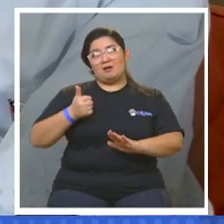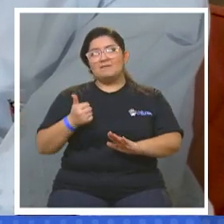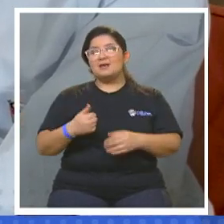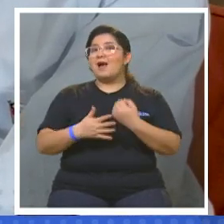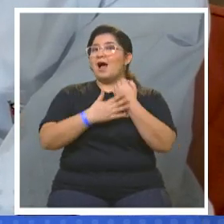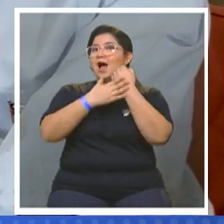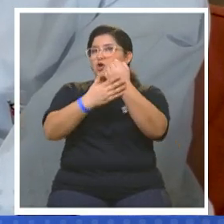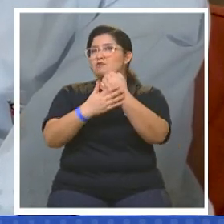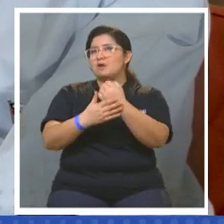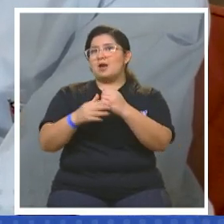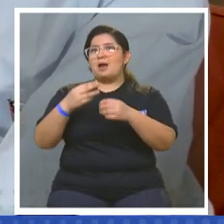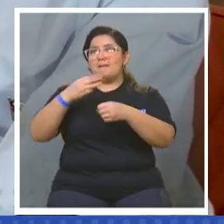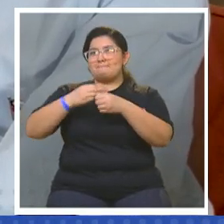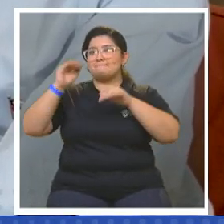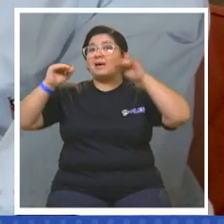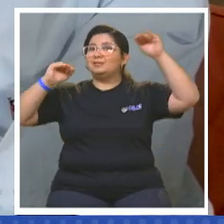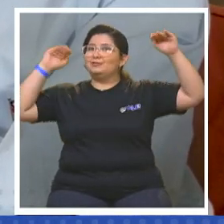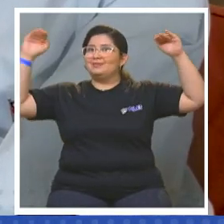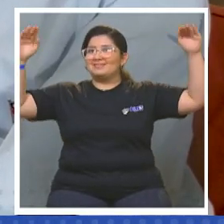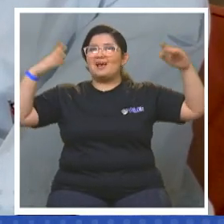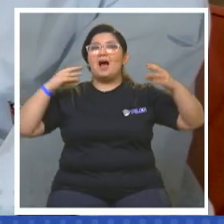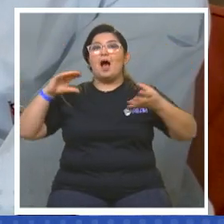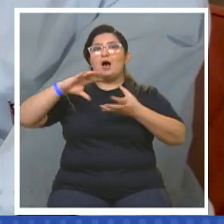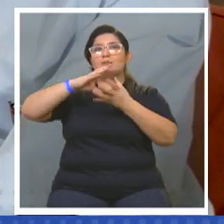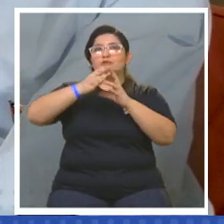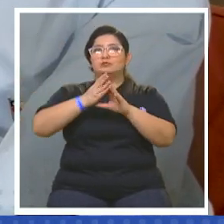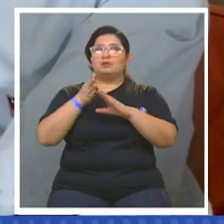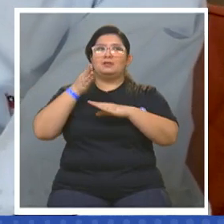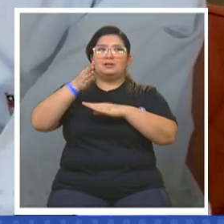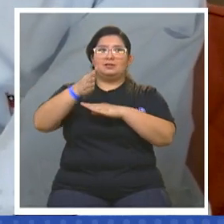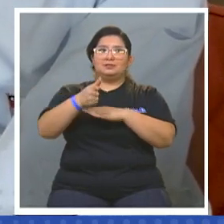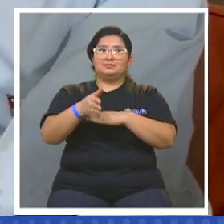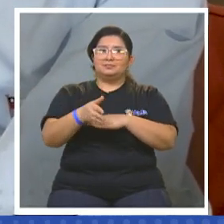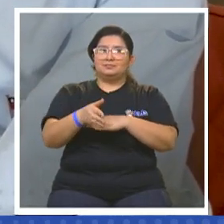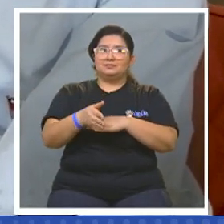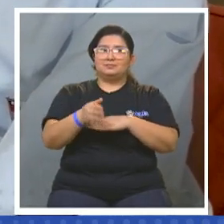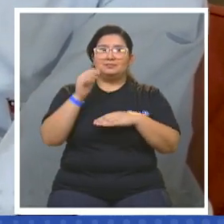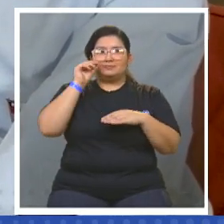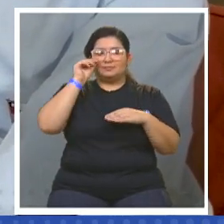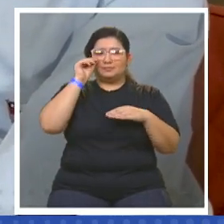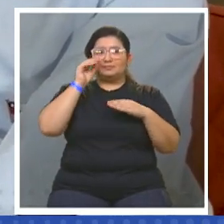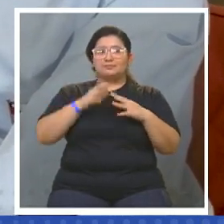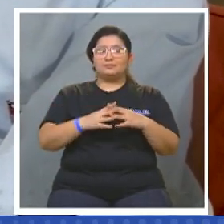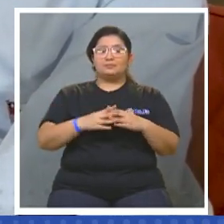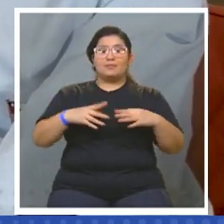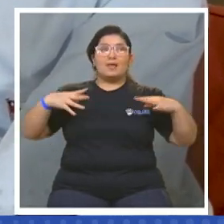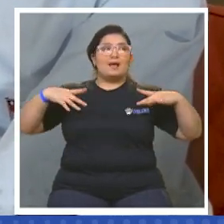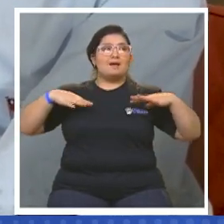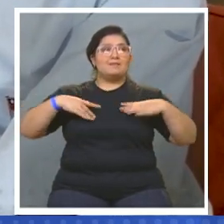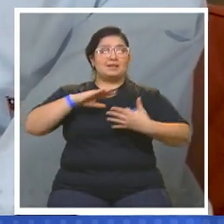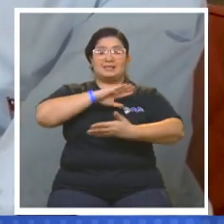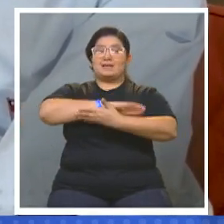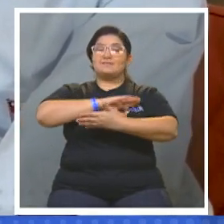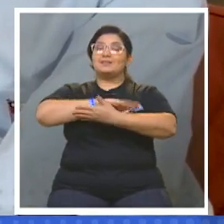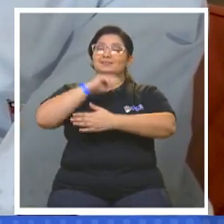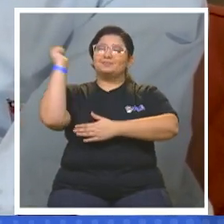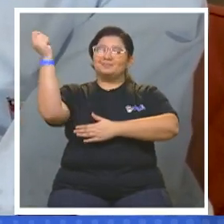ayuden a los mayores a entrar al mundo digital y de las nuevas tecnologías. ¡Felices fiestas